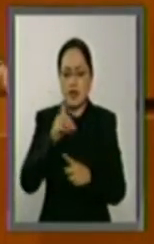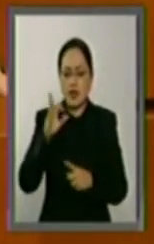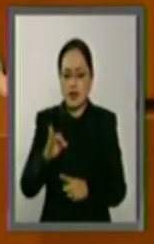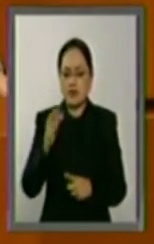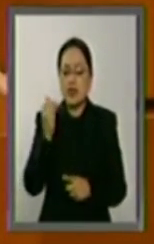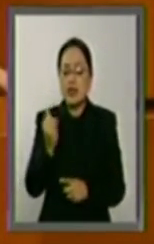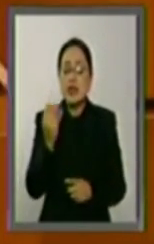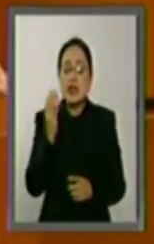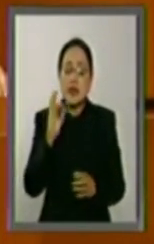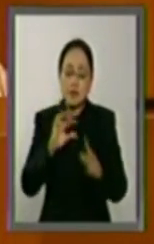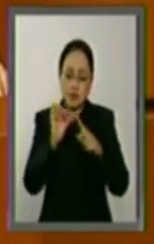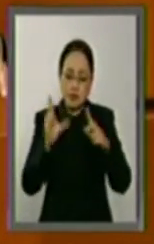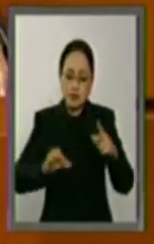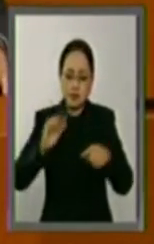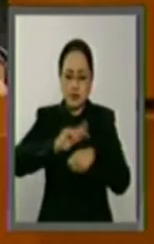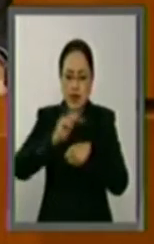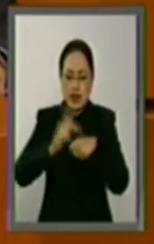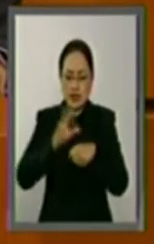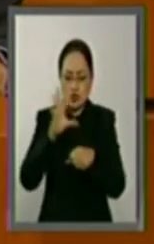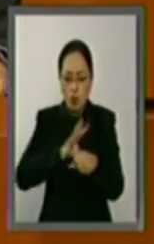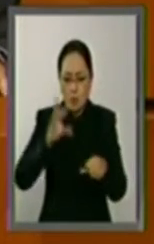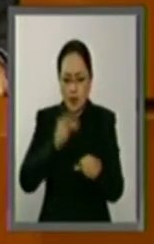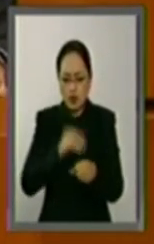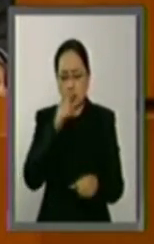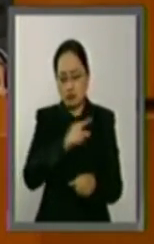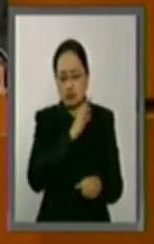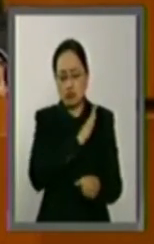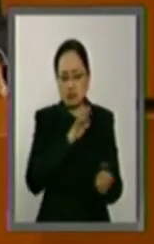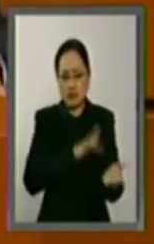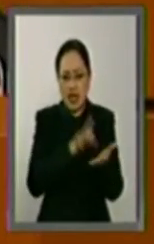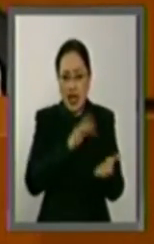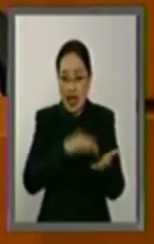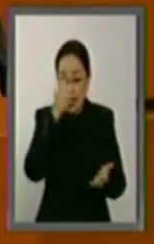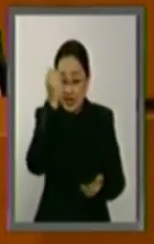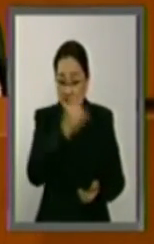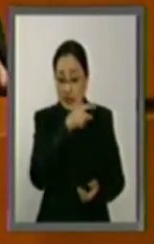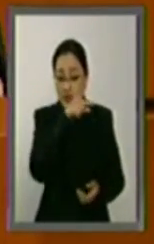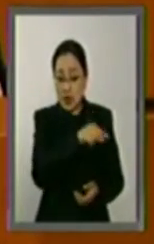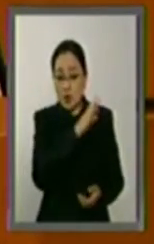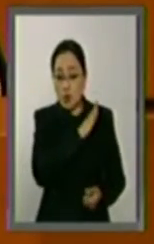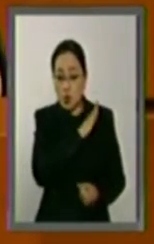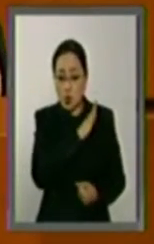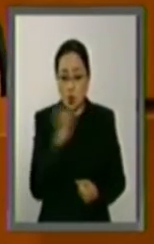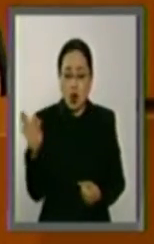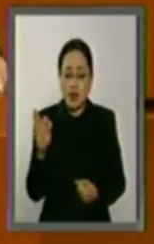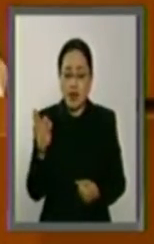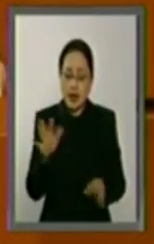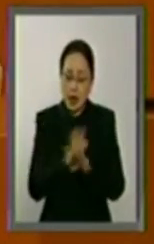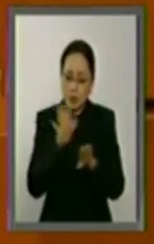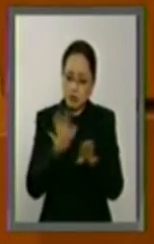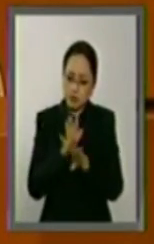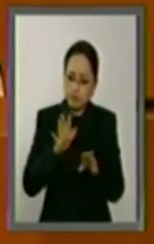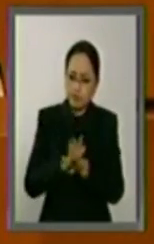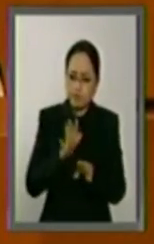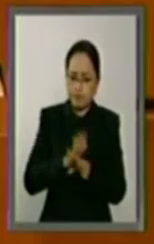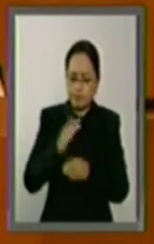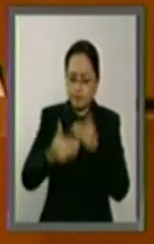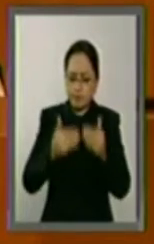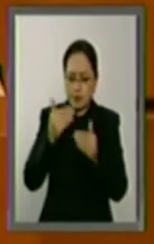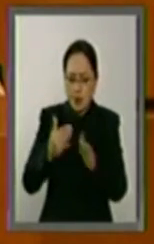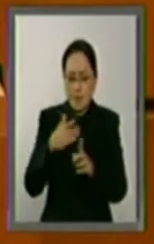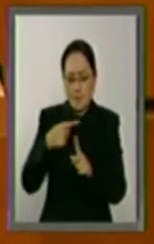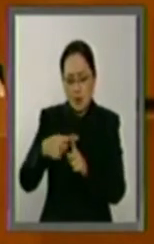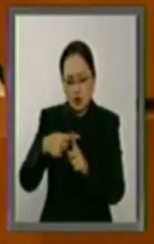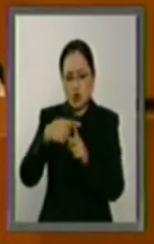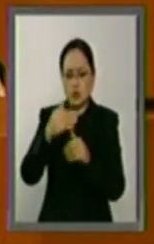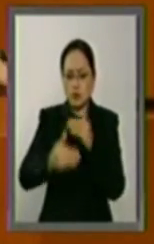la Federación. Es así como creemos que pueden modificarse de manera positiva